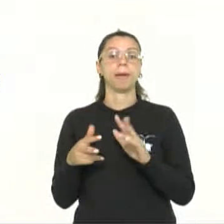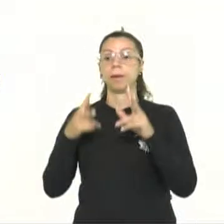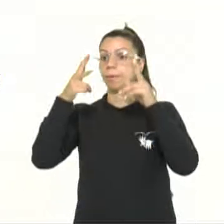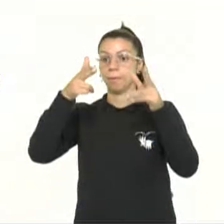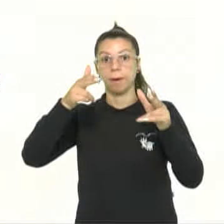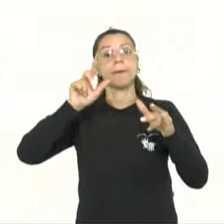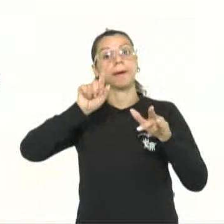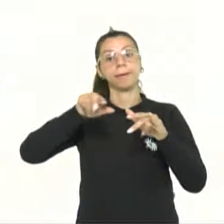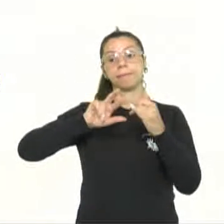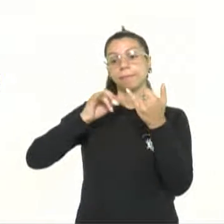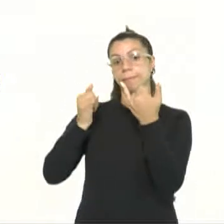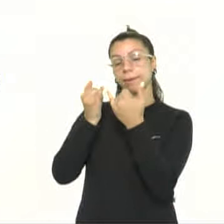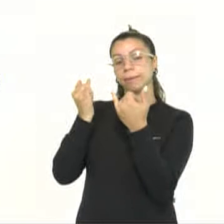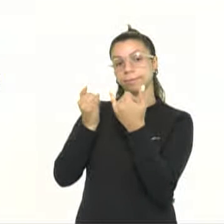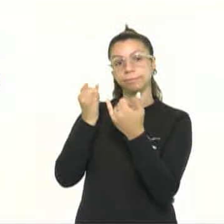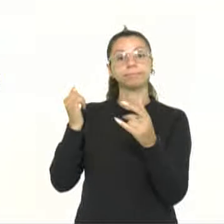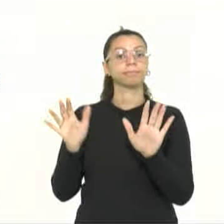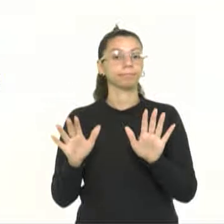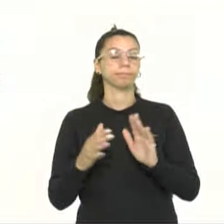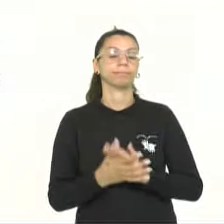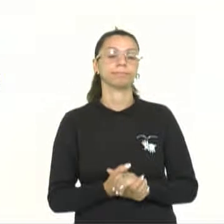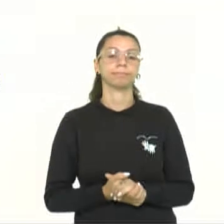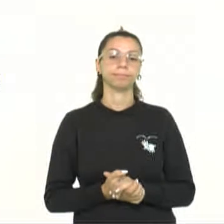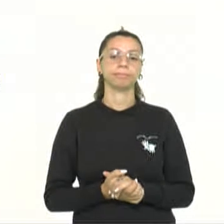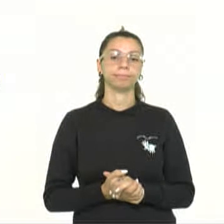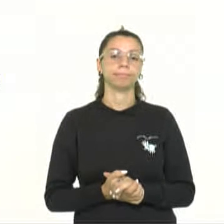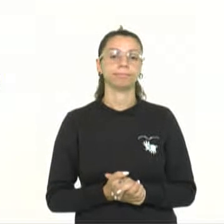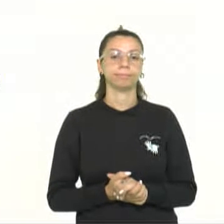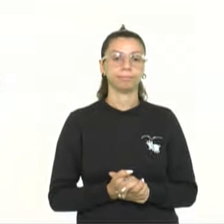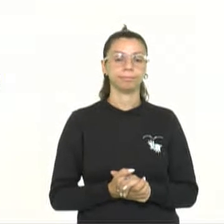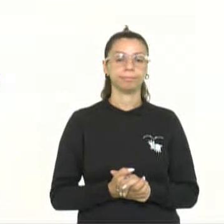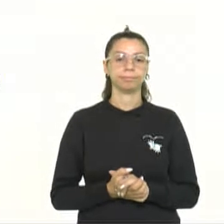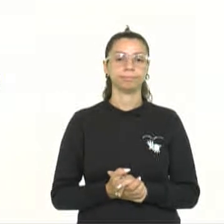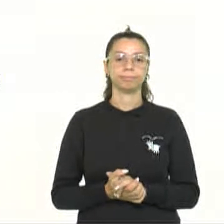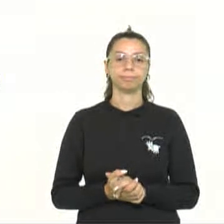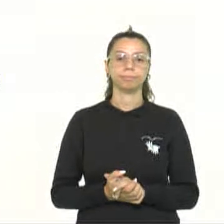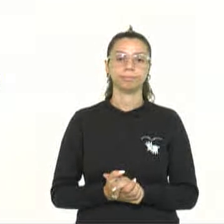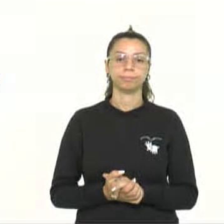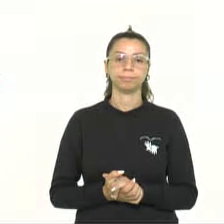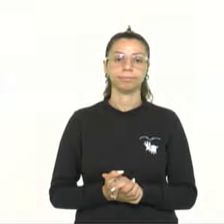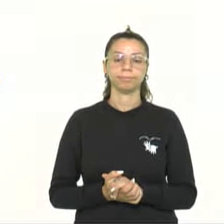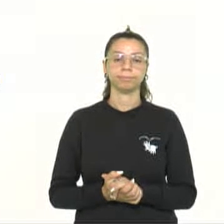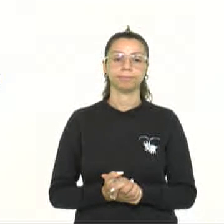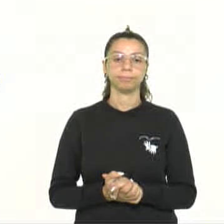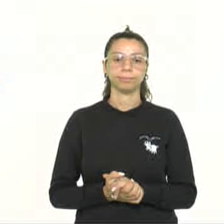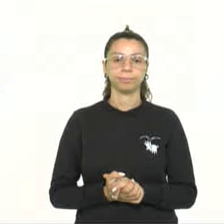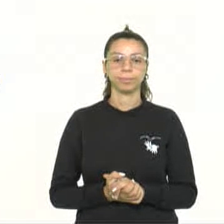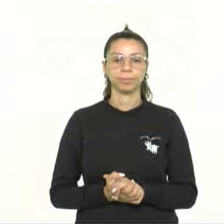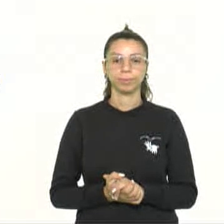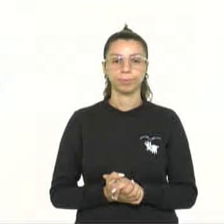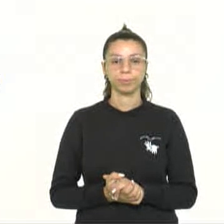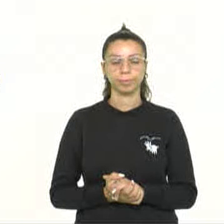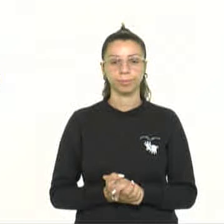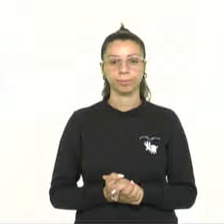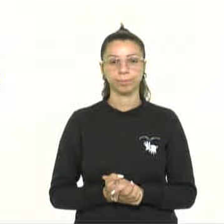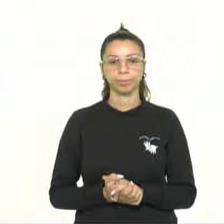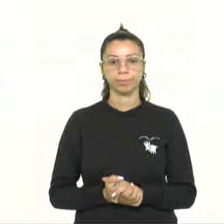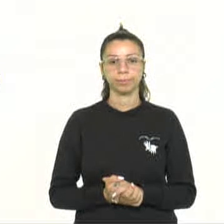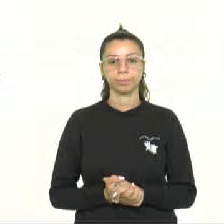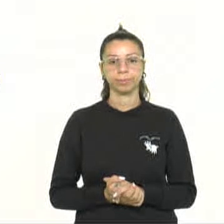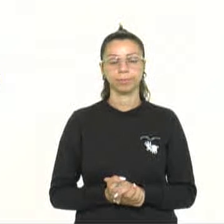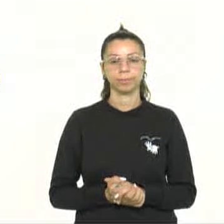Bien? La diversidad puede ser cultural, se manifiesta por el lenguaje, arte,